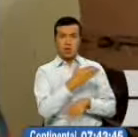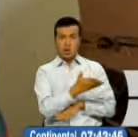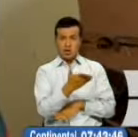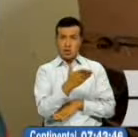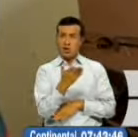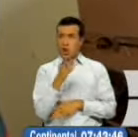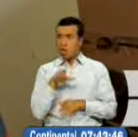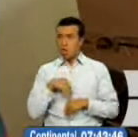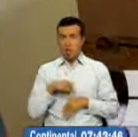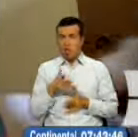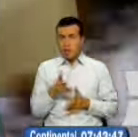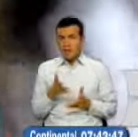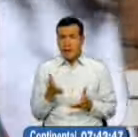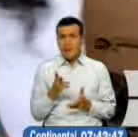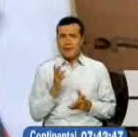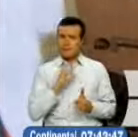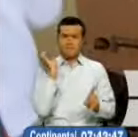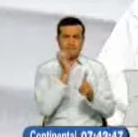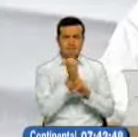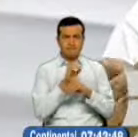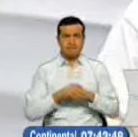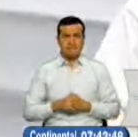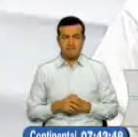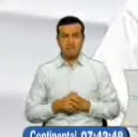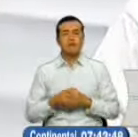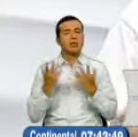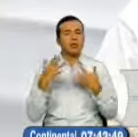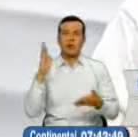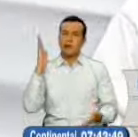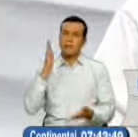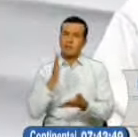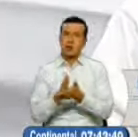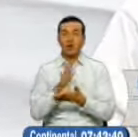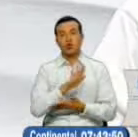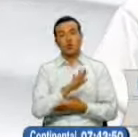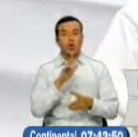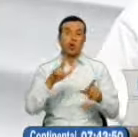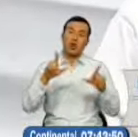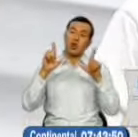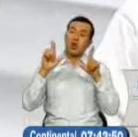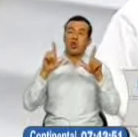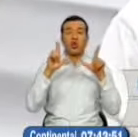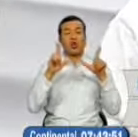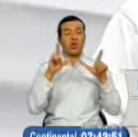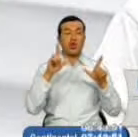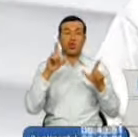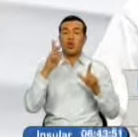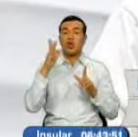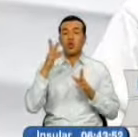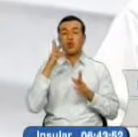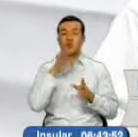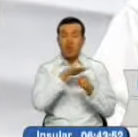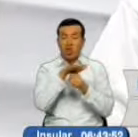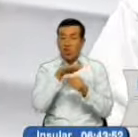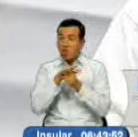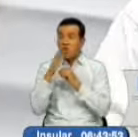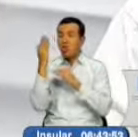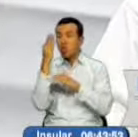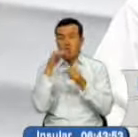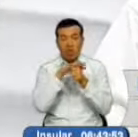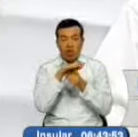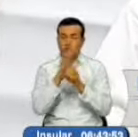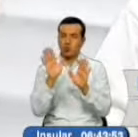continúe desconociendo lo que se decidió en las urnas. Que basta de su show político, basta de su show mediático,